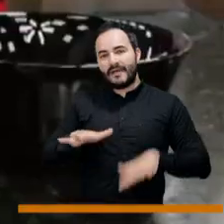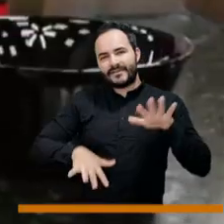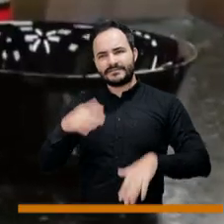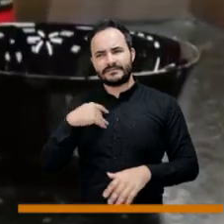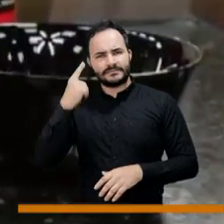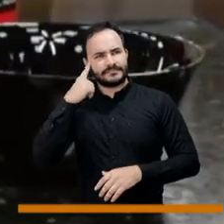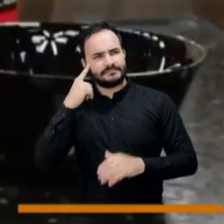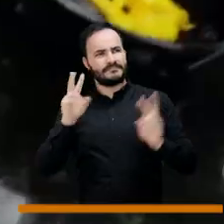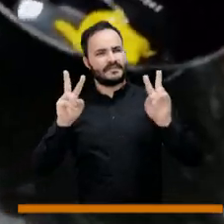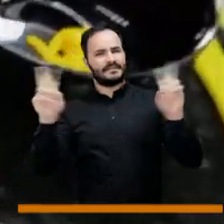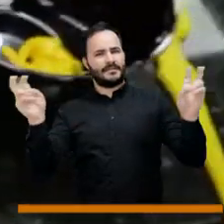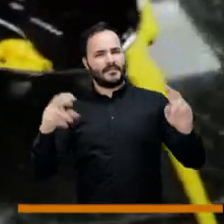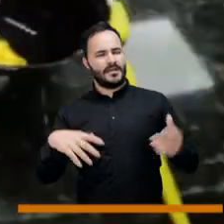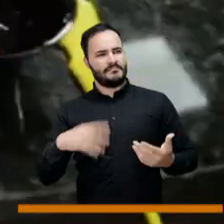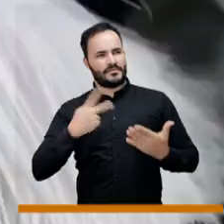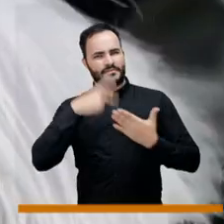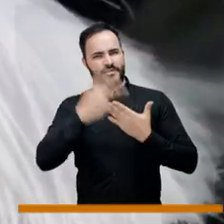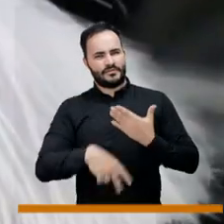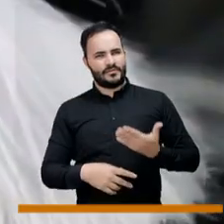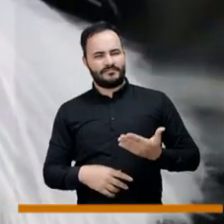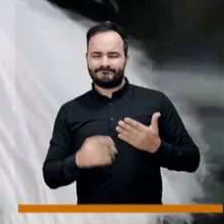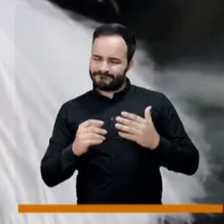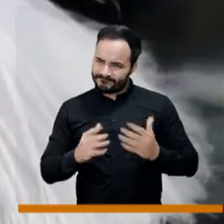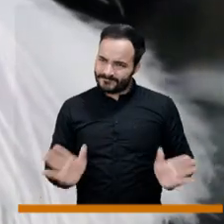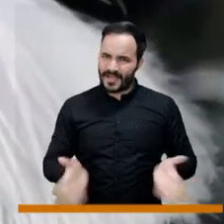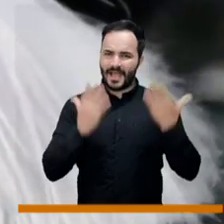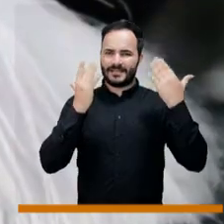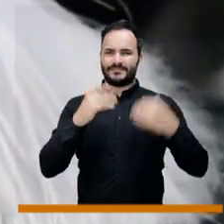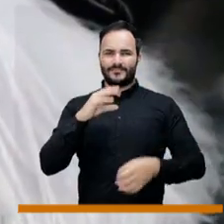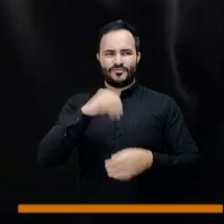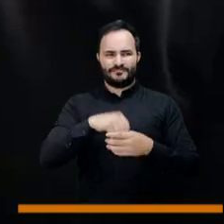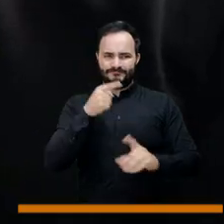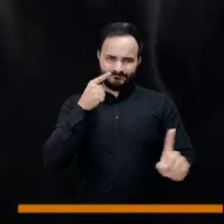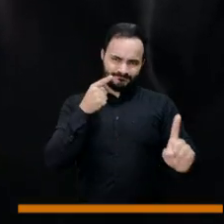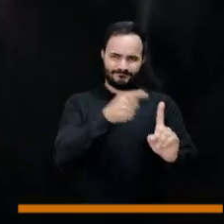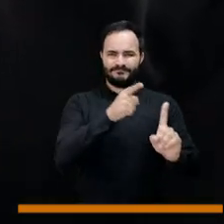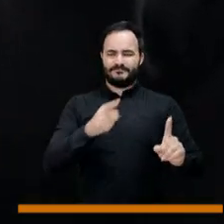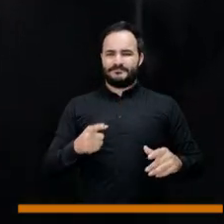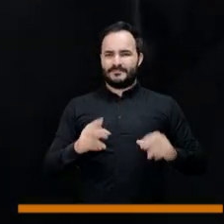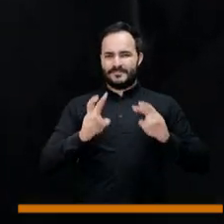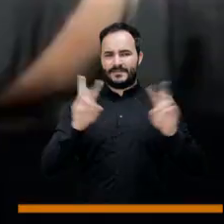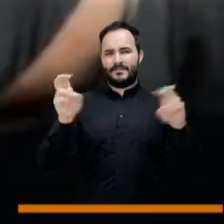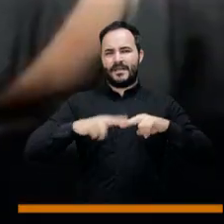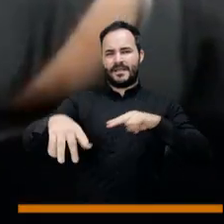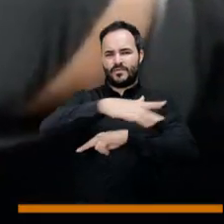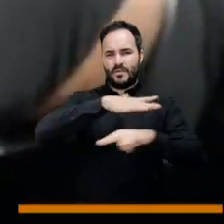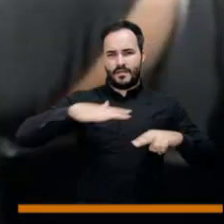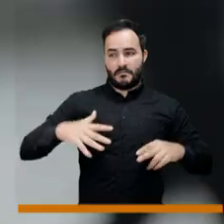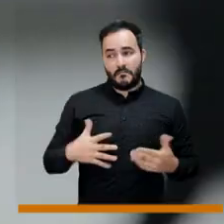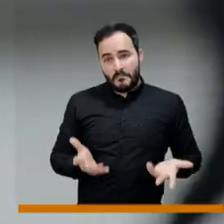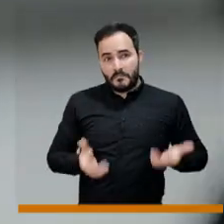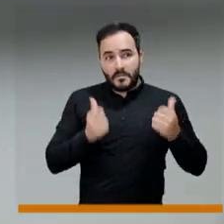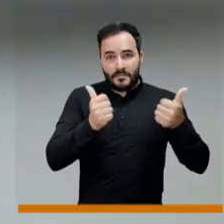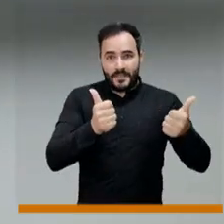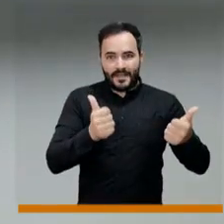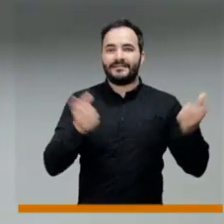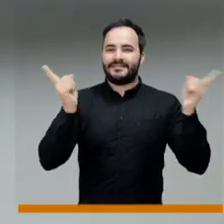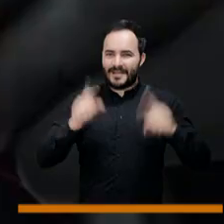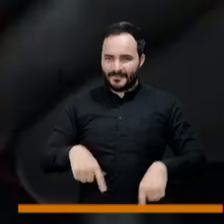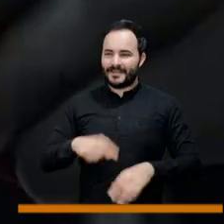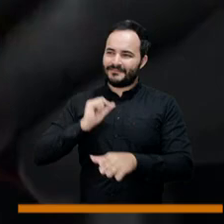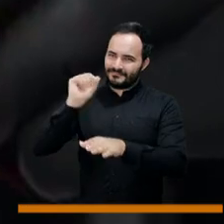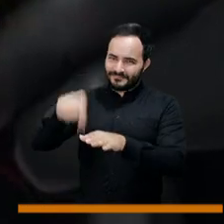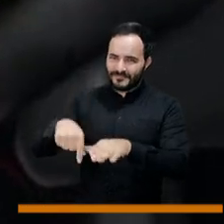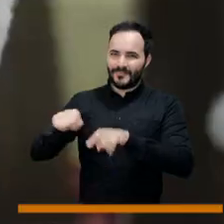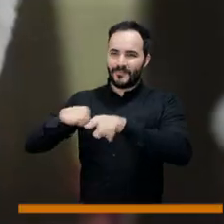hoy principal y más ambicioso es el tema de la educación, y es lo que yo te digo, es el sembrar semillas para